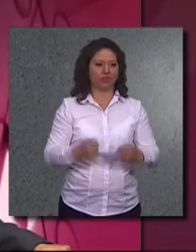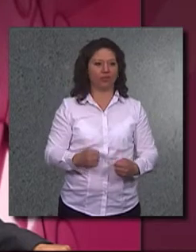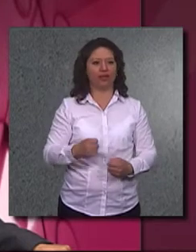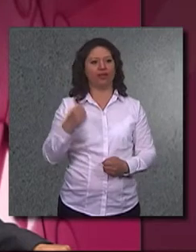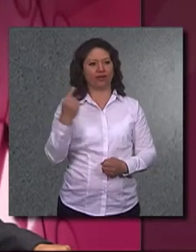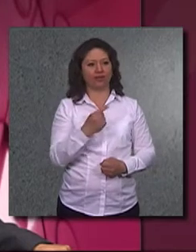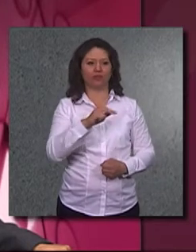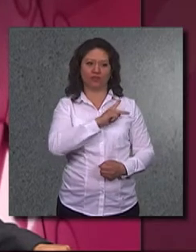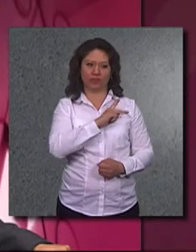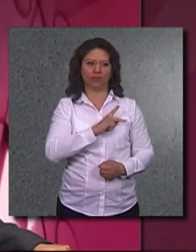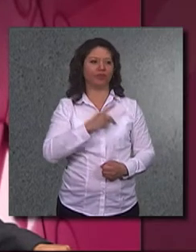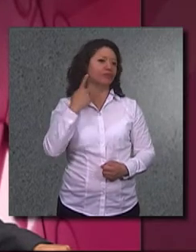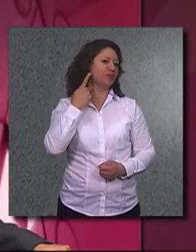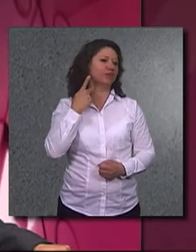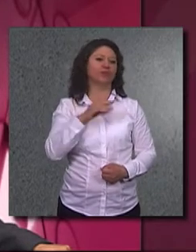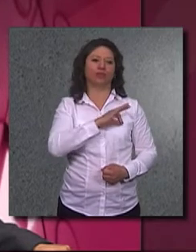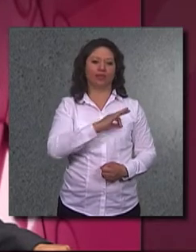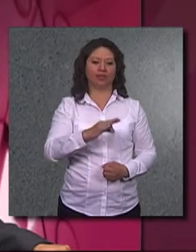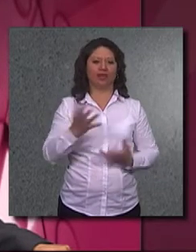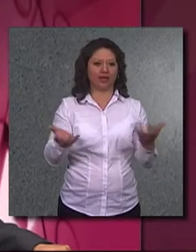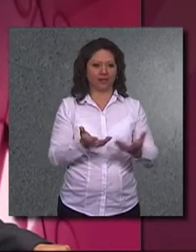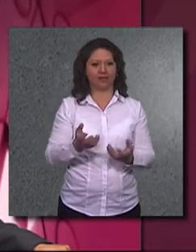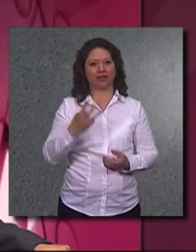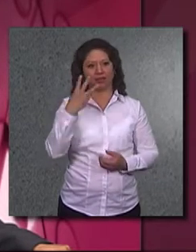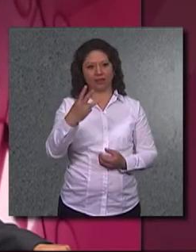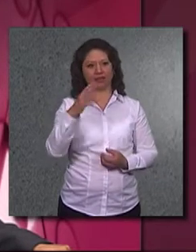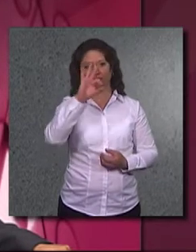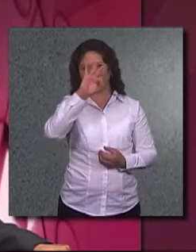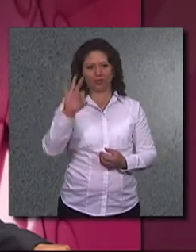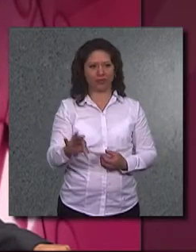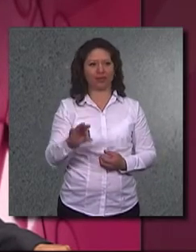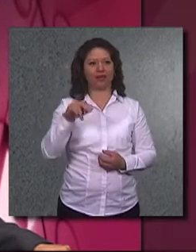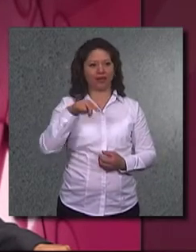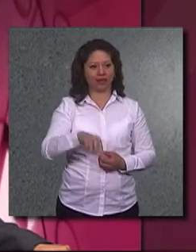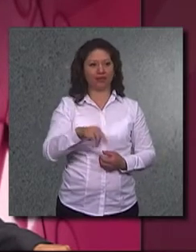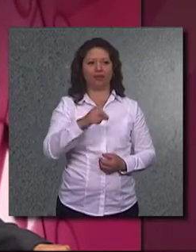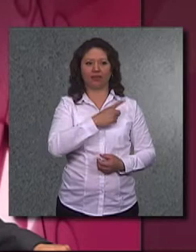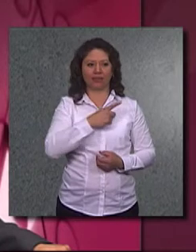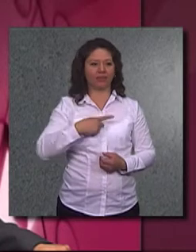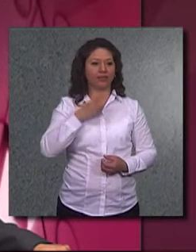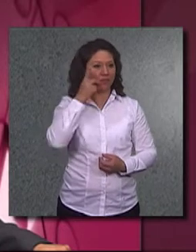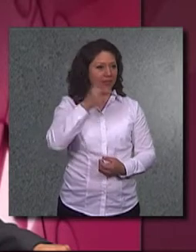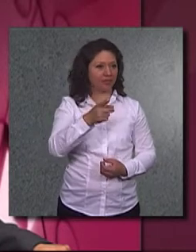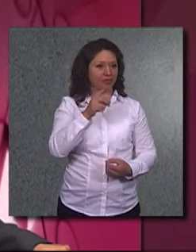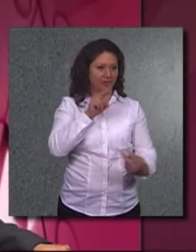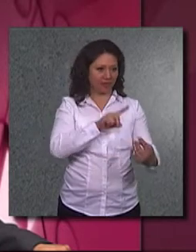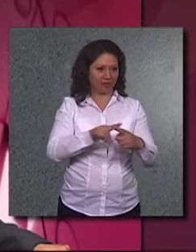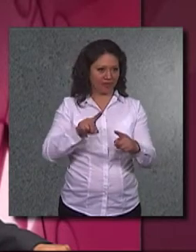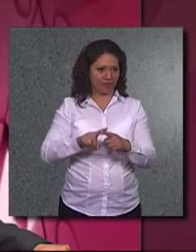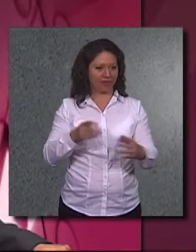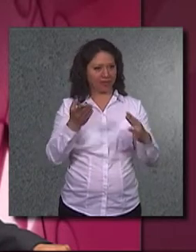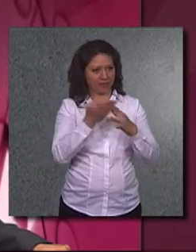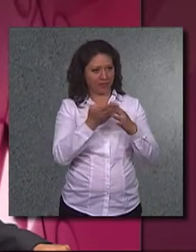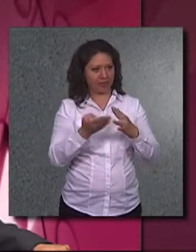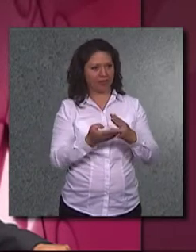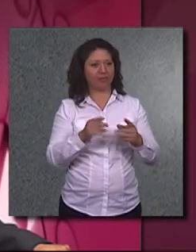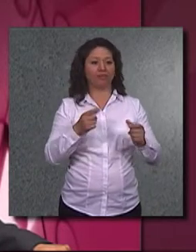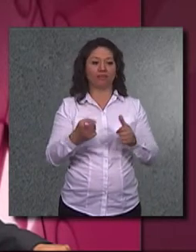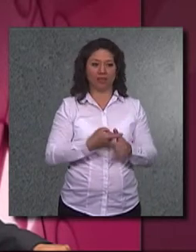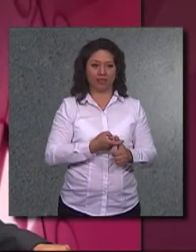los partidos políticos ejercen adecuadamente el 3% aquí debemos identificar diferentes momentos